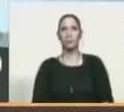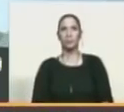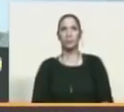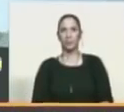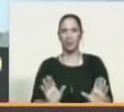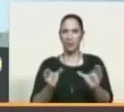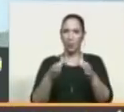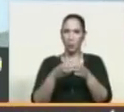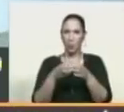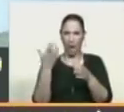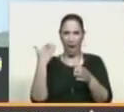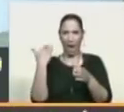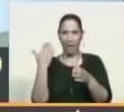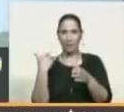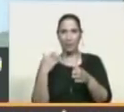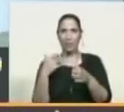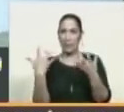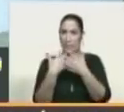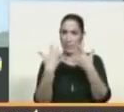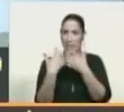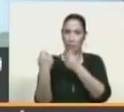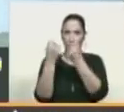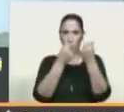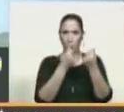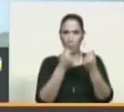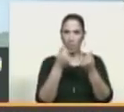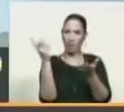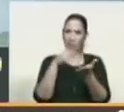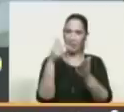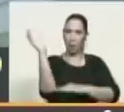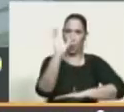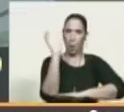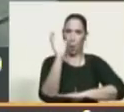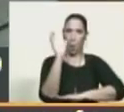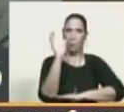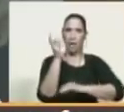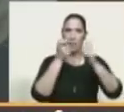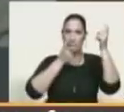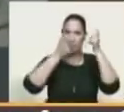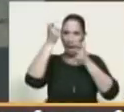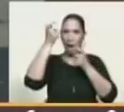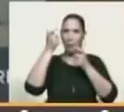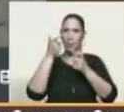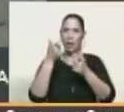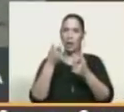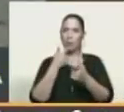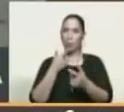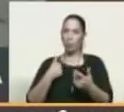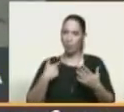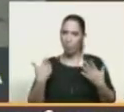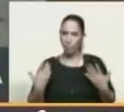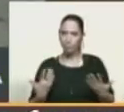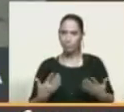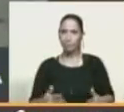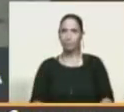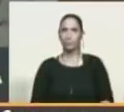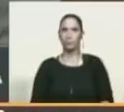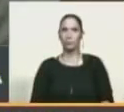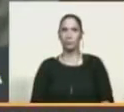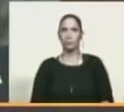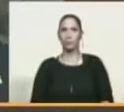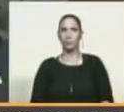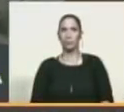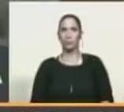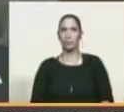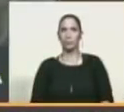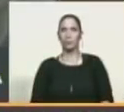él. Guerra económica, que venía de Colombia, dirigida por Uribe en su momento. Y después